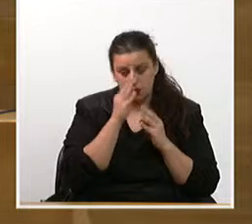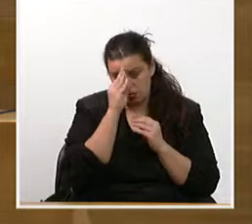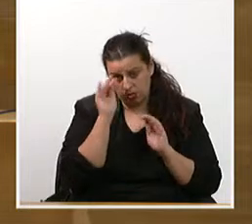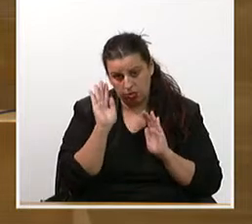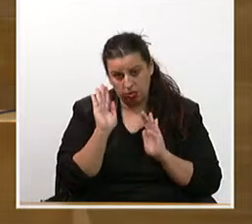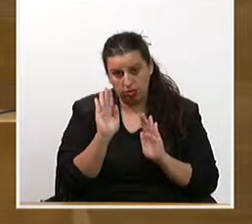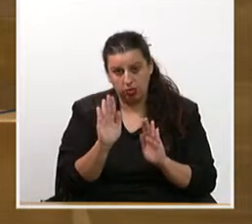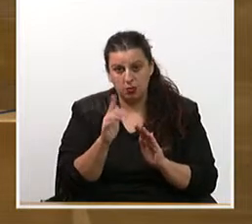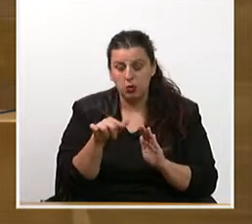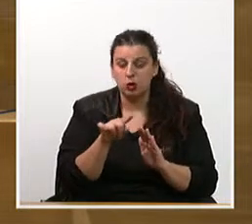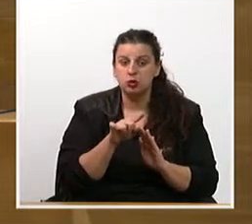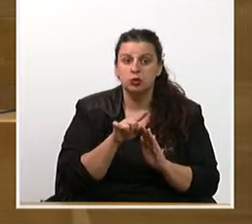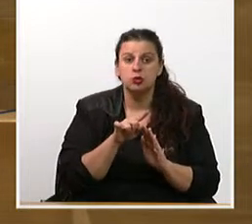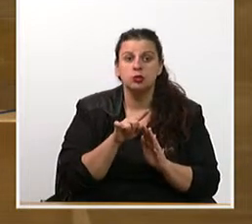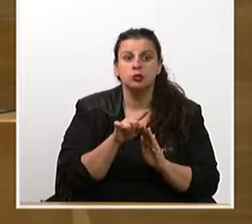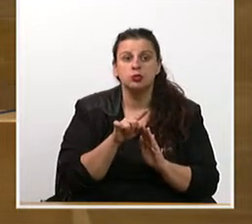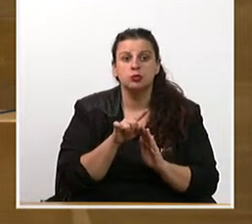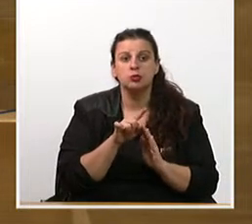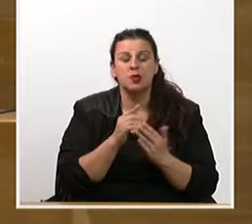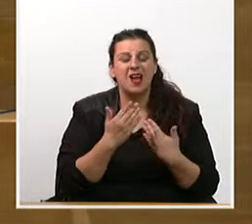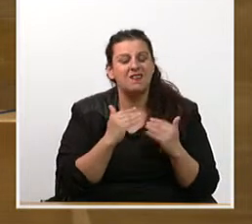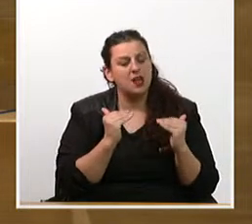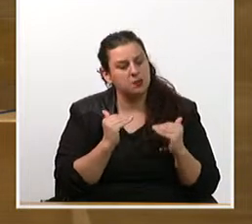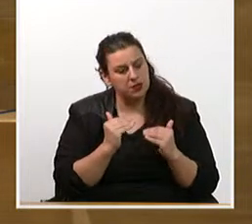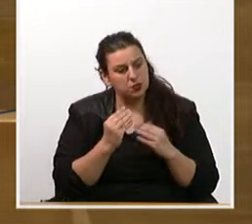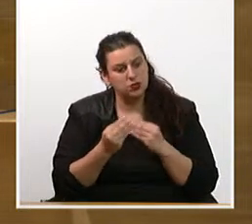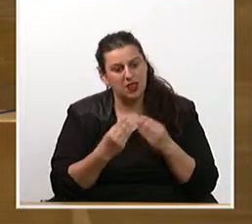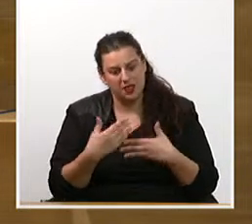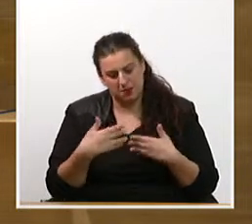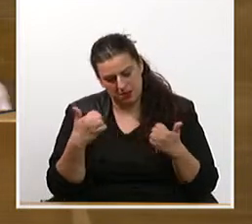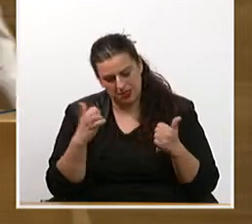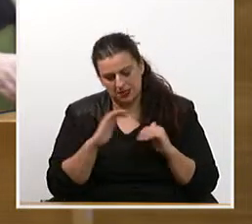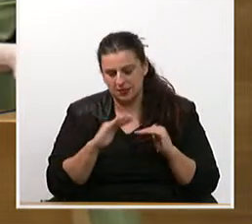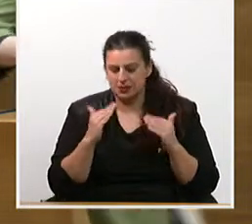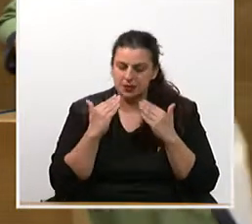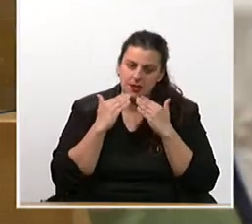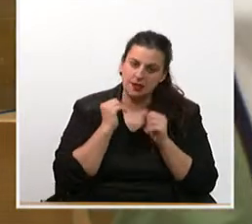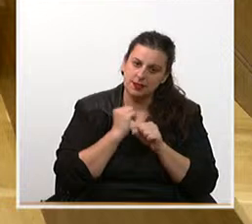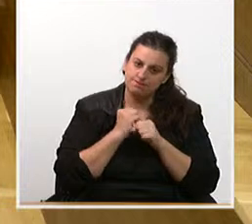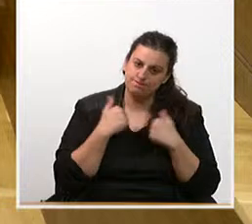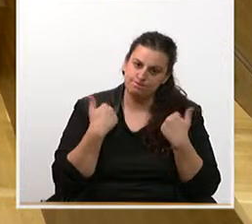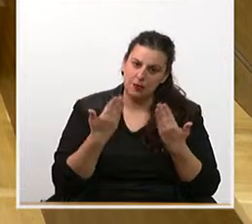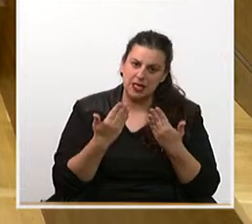señora navalón somos de hablar menos y trabajar más Muchas gracias